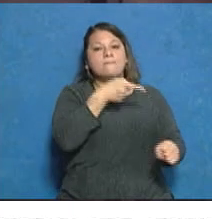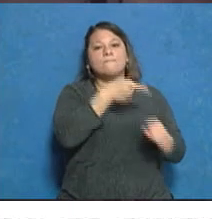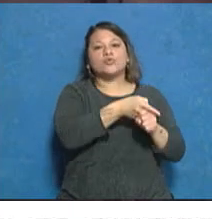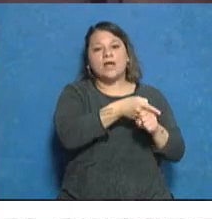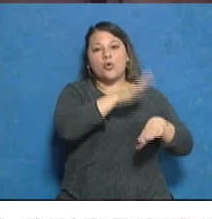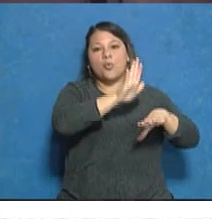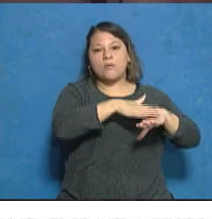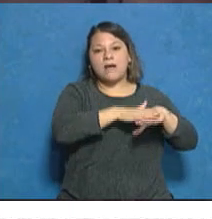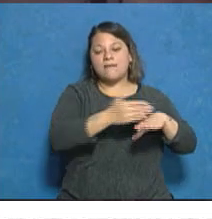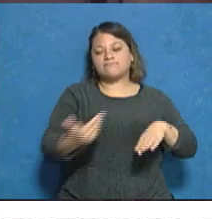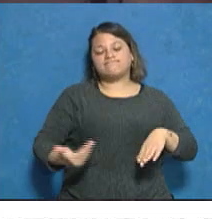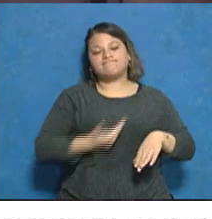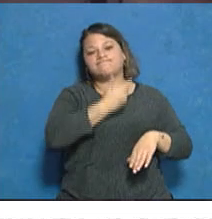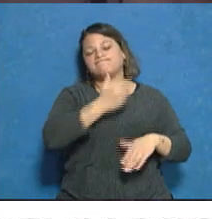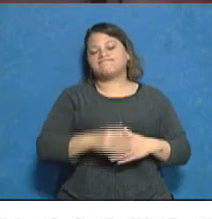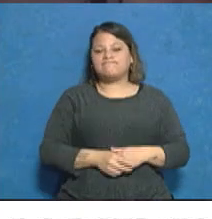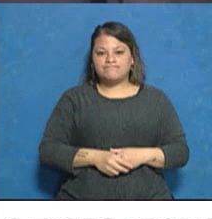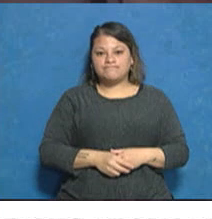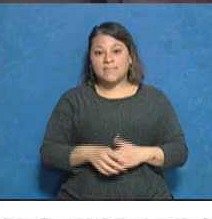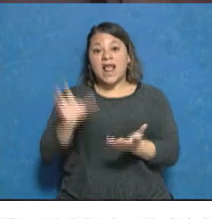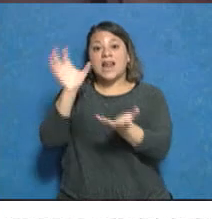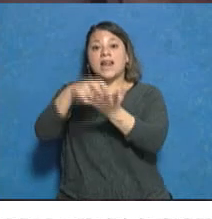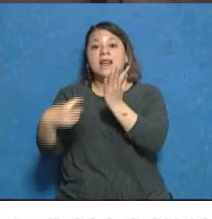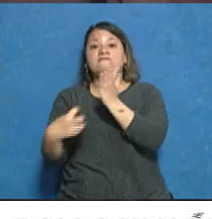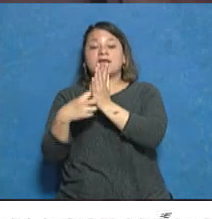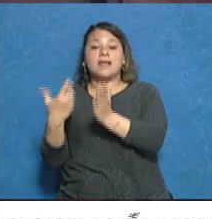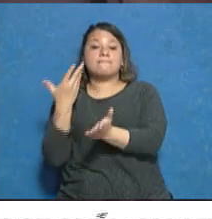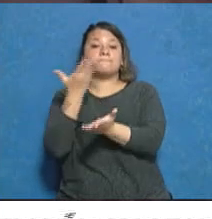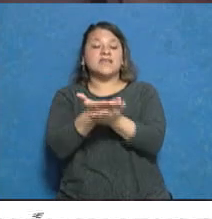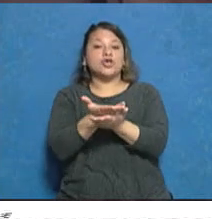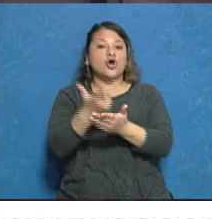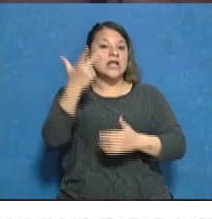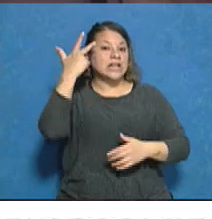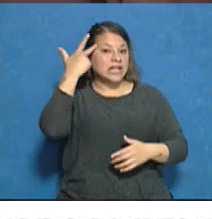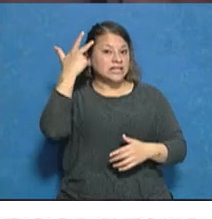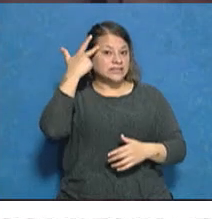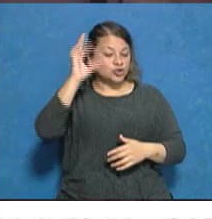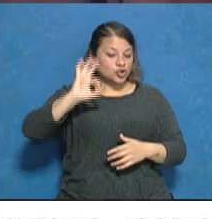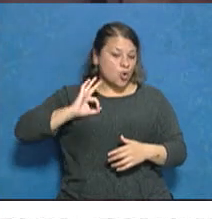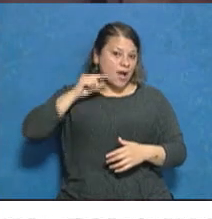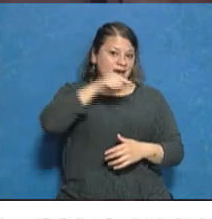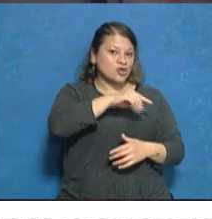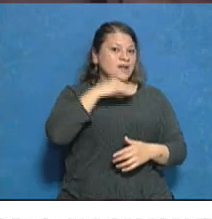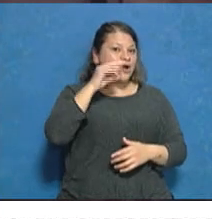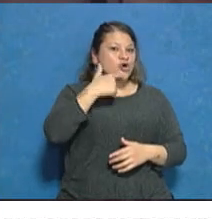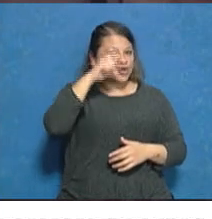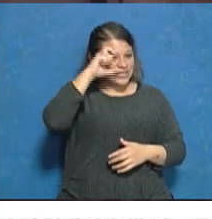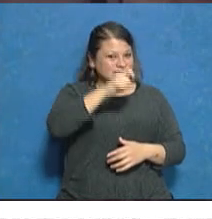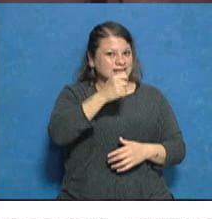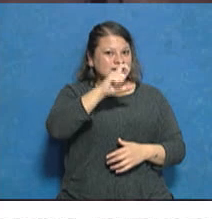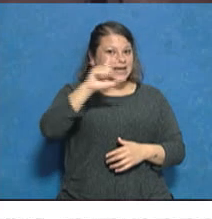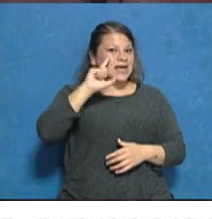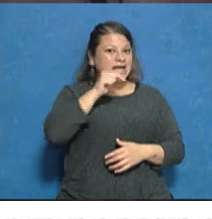estos momentos, la Fiscalía pidió ante el tribunal 18 años para José Casia y